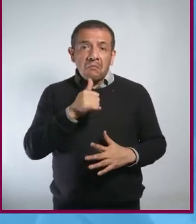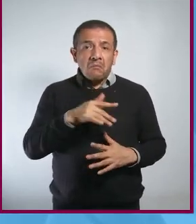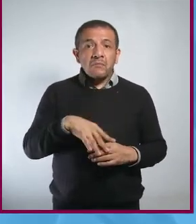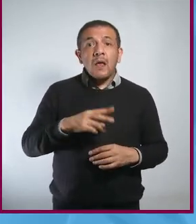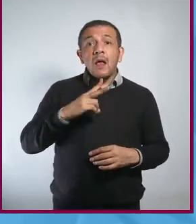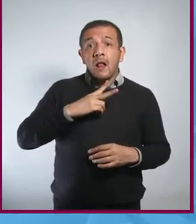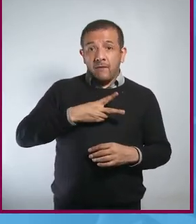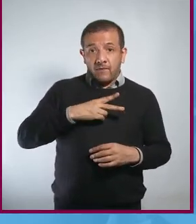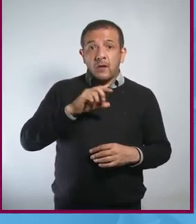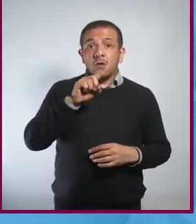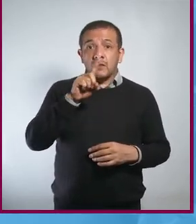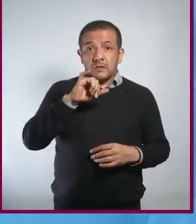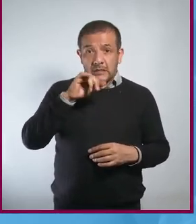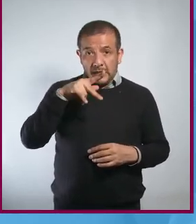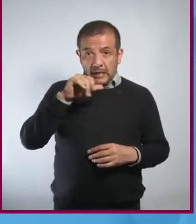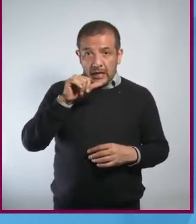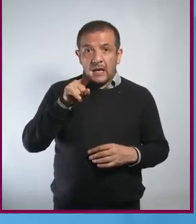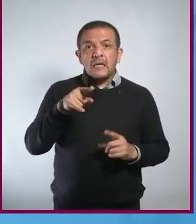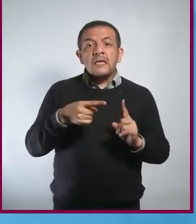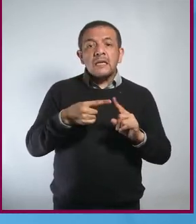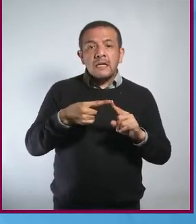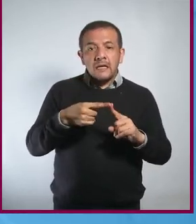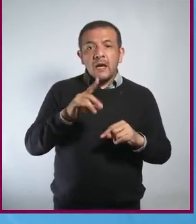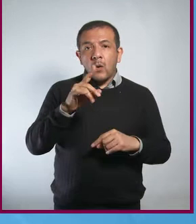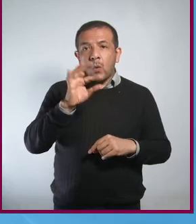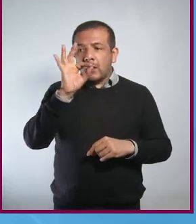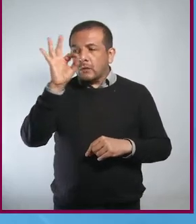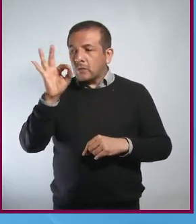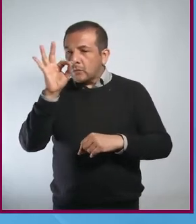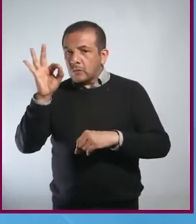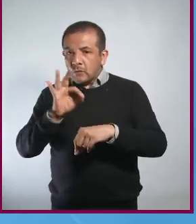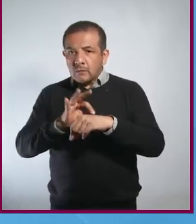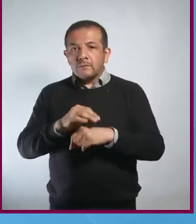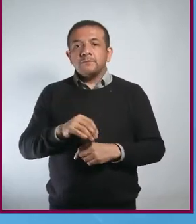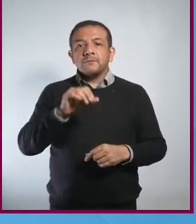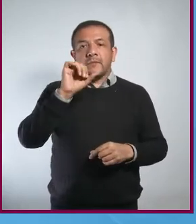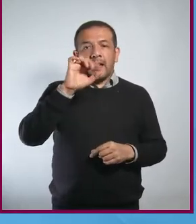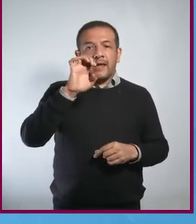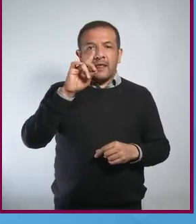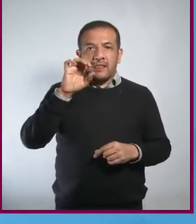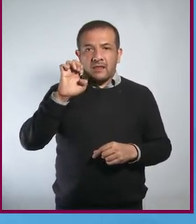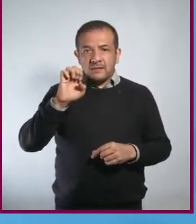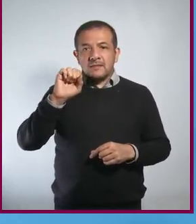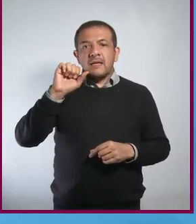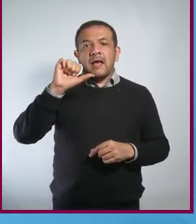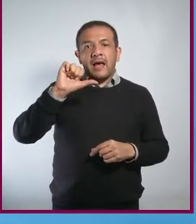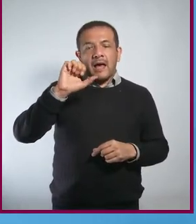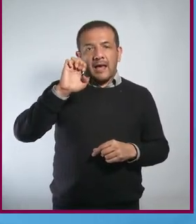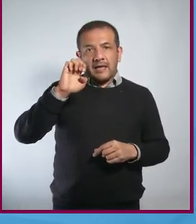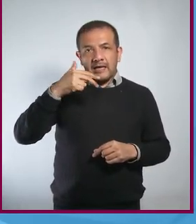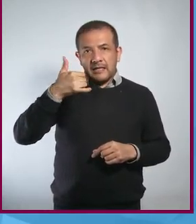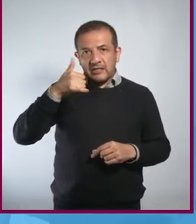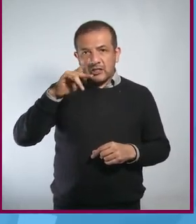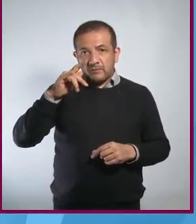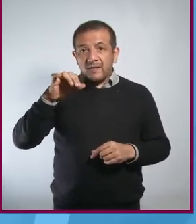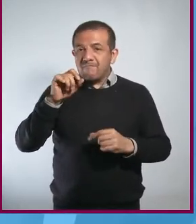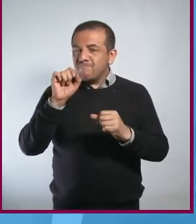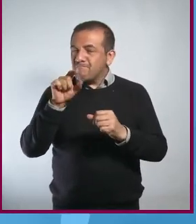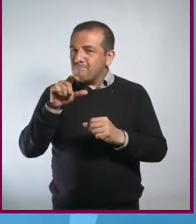virus del Zika es transmitido por el zancudo Aedes aegypti, el mismo que transmite el